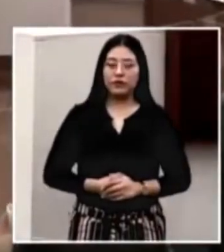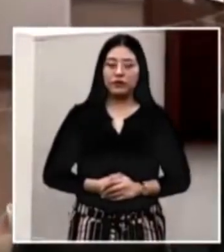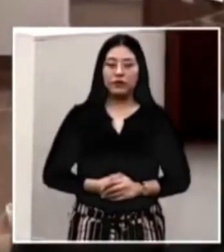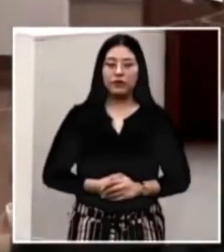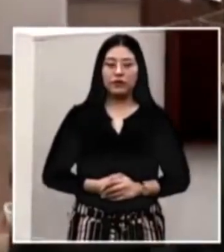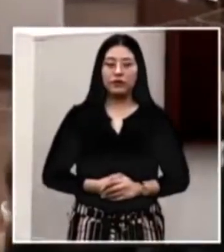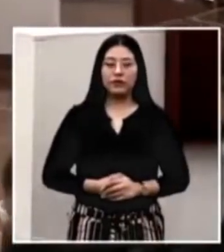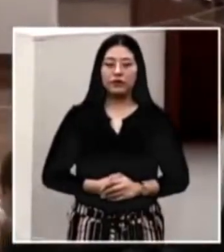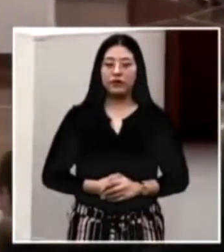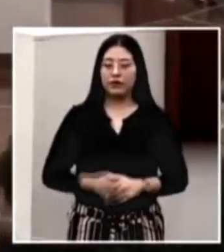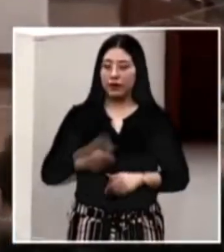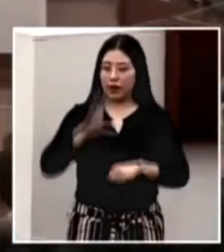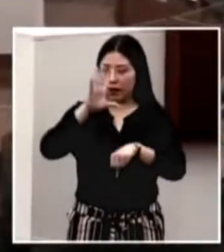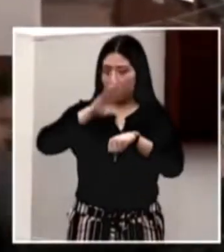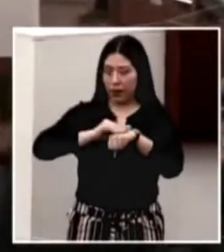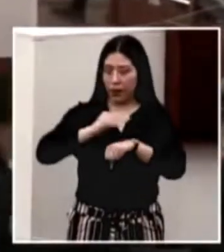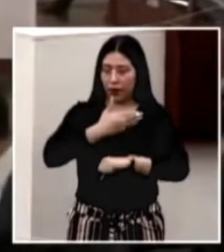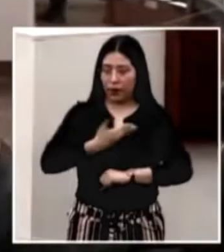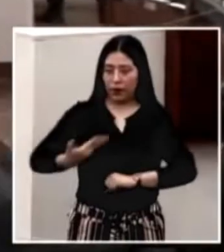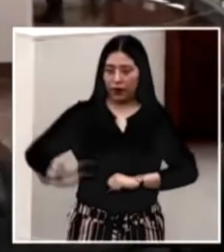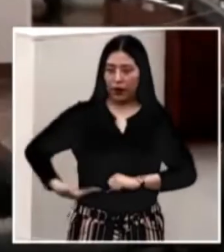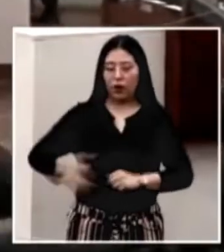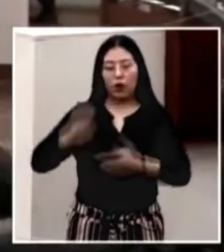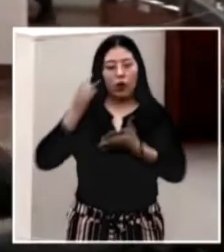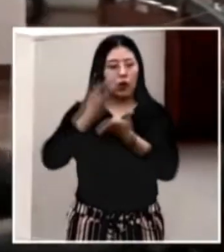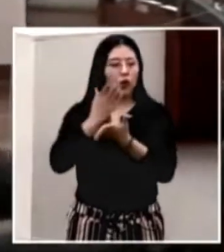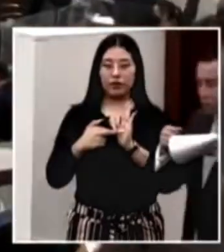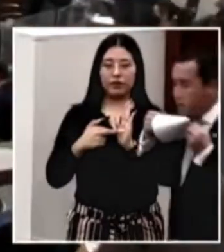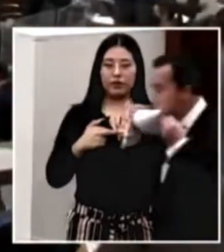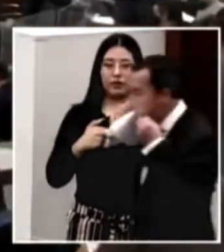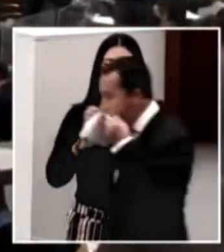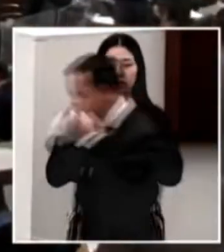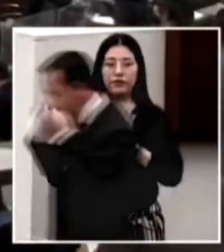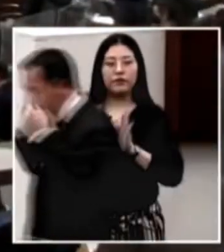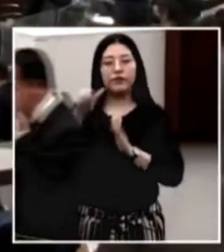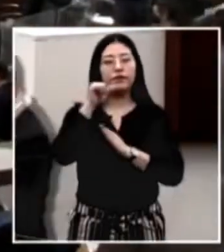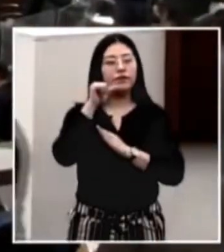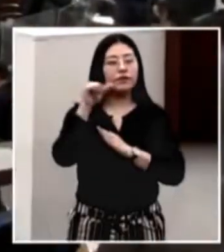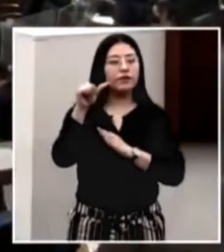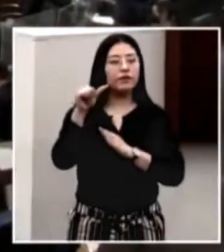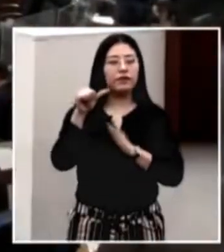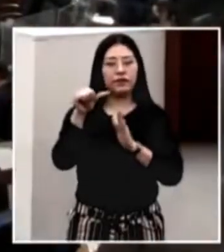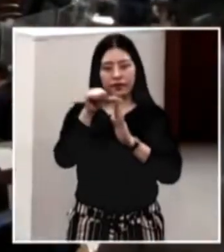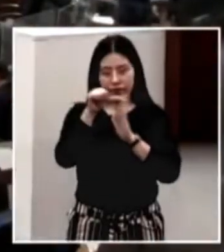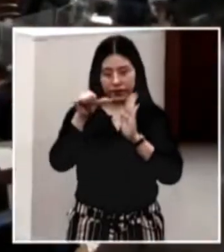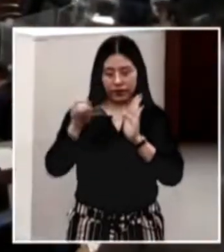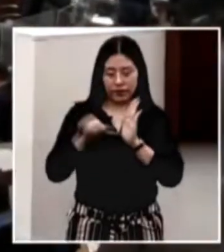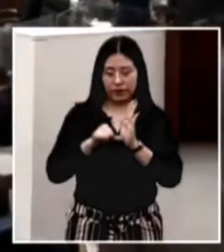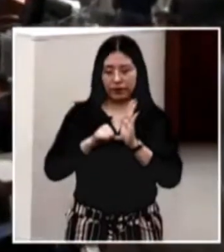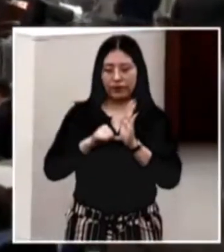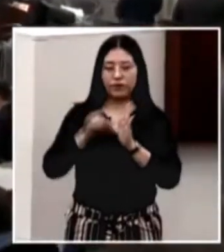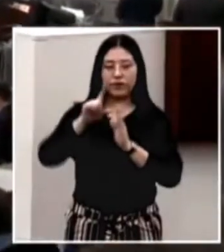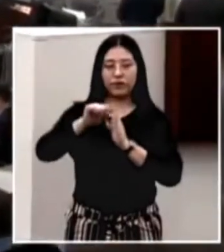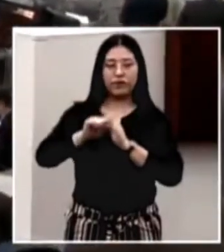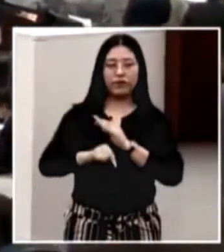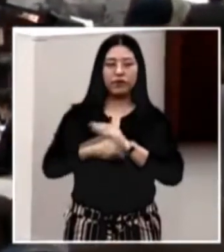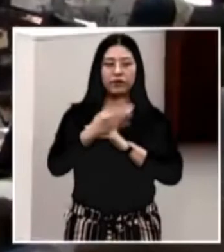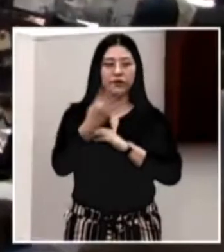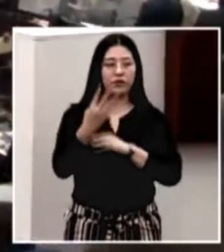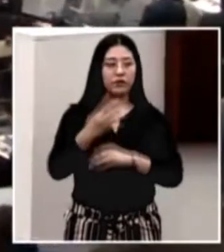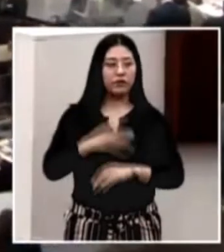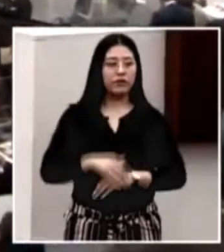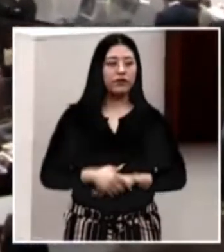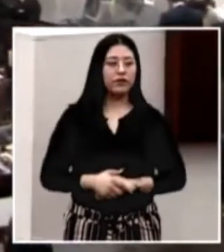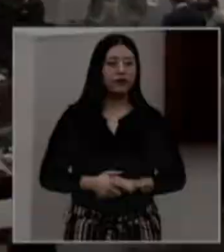estuvimos entregando 100 tinacos, por ejemplo, Rotoplas en Villajuárez. Estuvimos en Cerritos también, acompañando